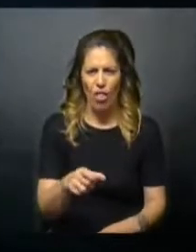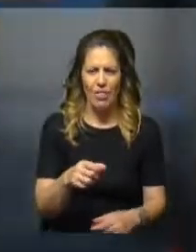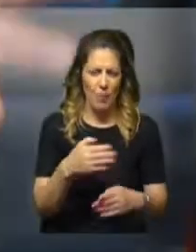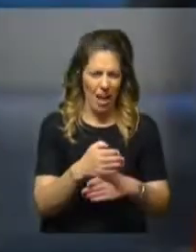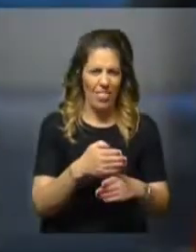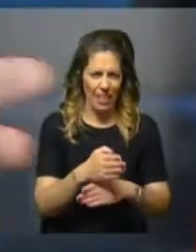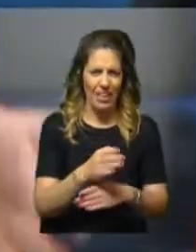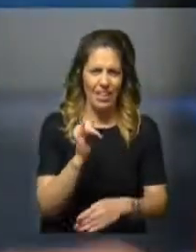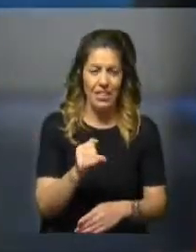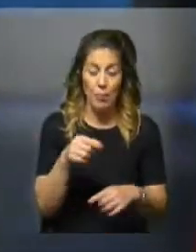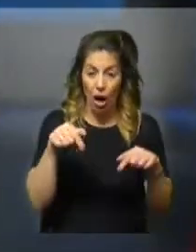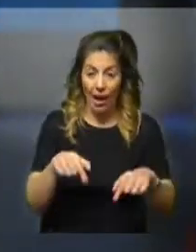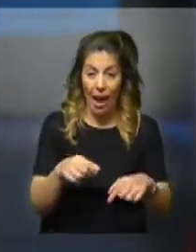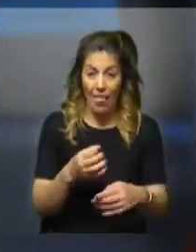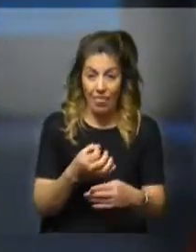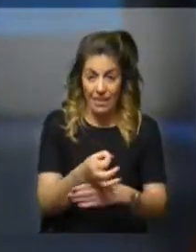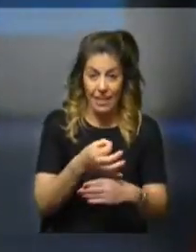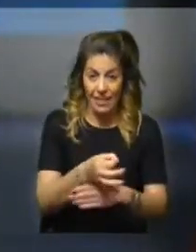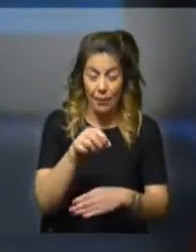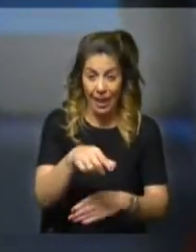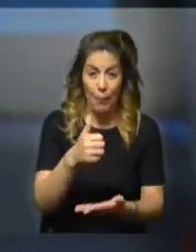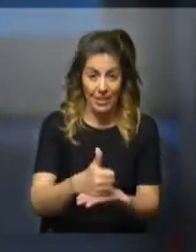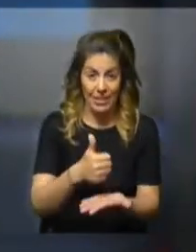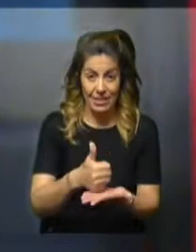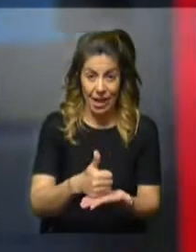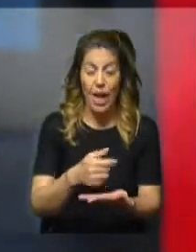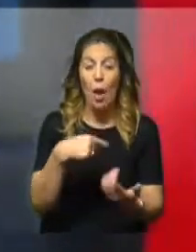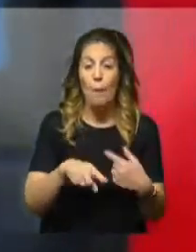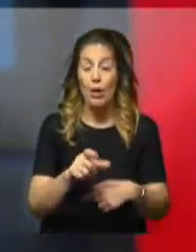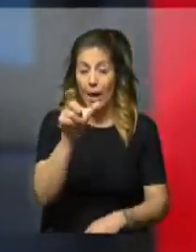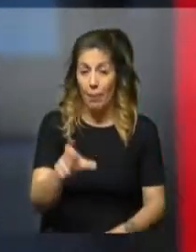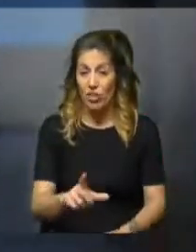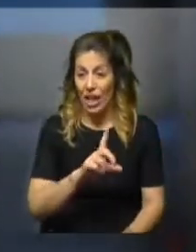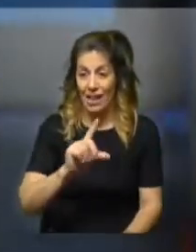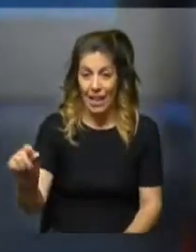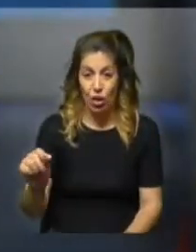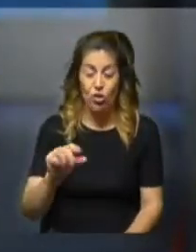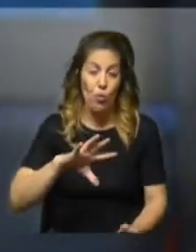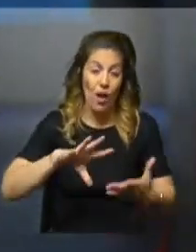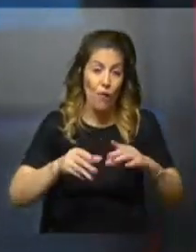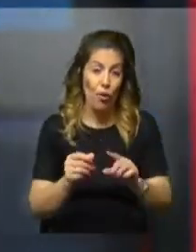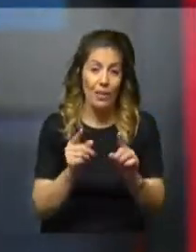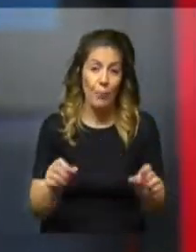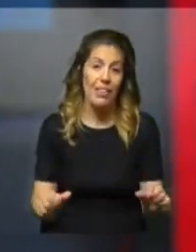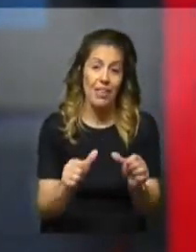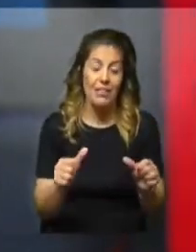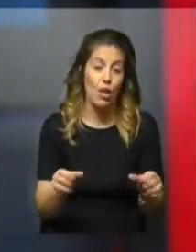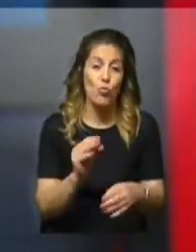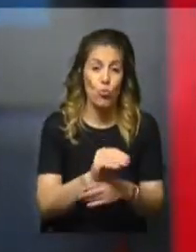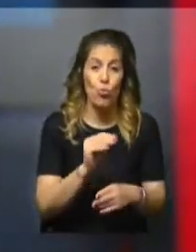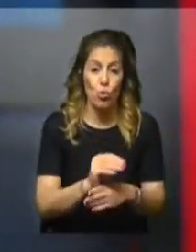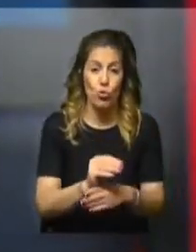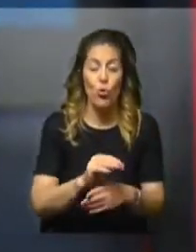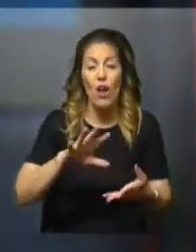digamos presenciales pero para la gente que estaba lejos era una alternativa no era una manera de acercarte algo y también